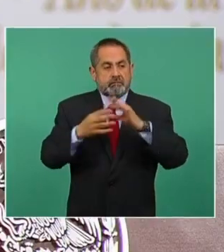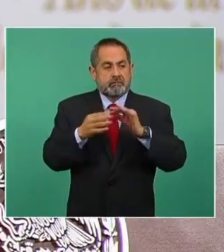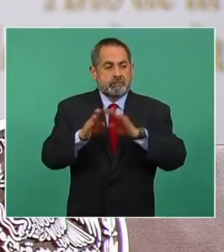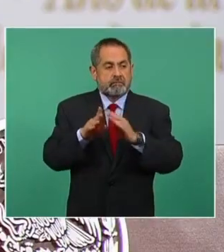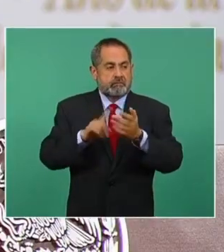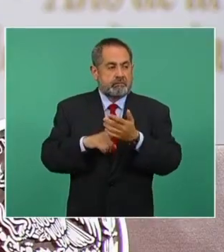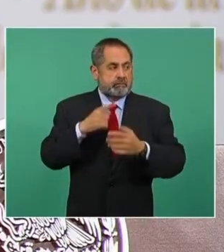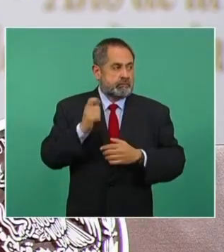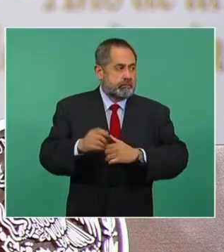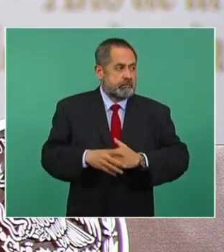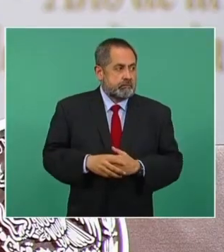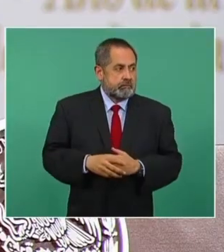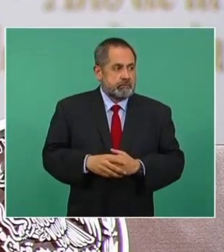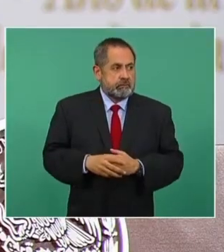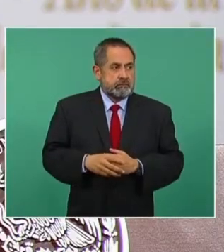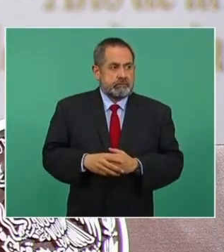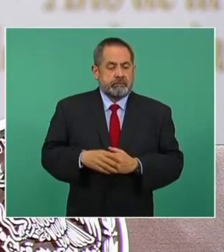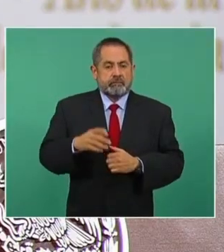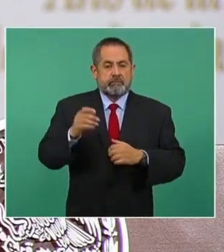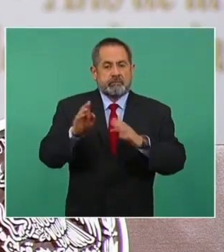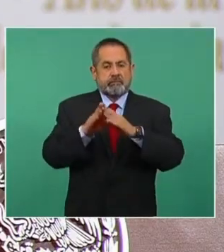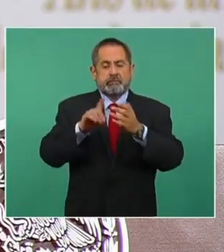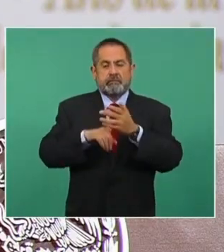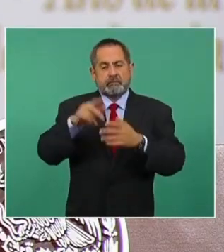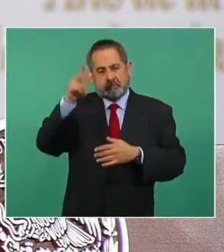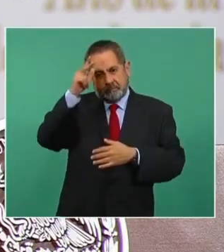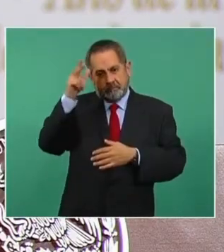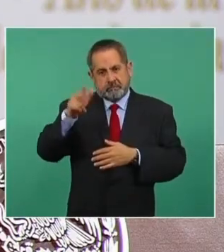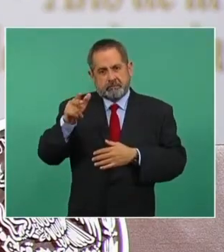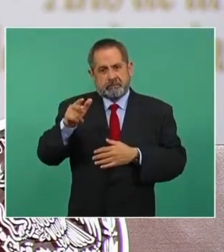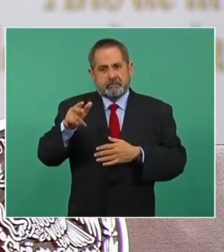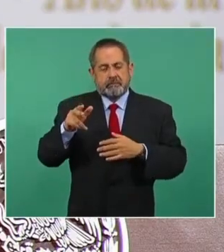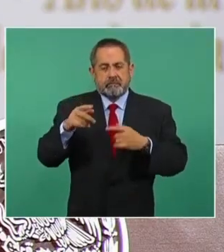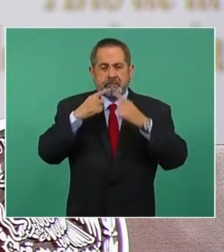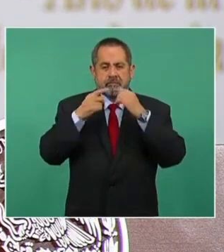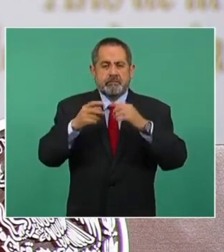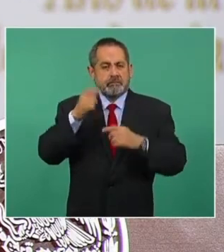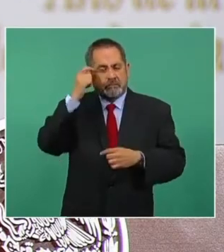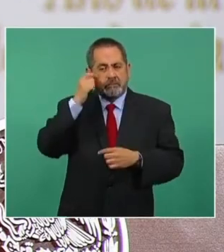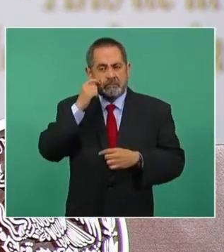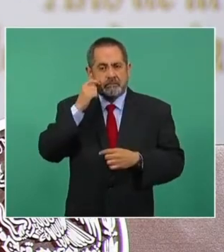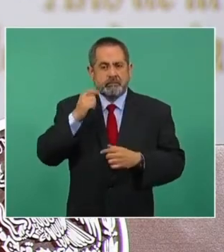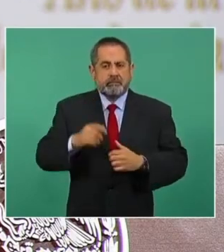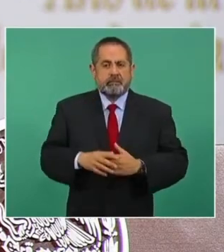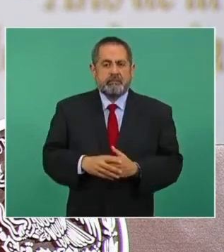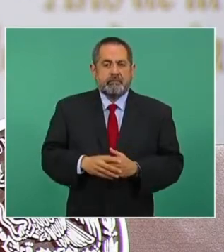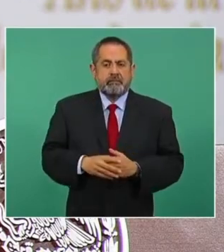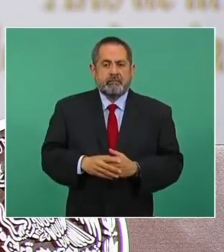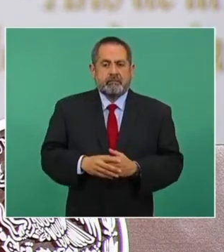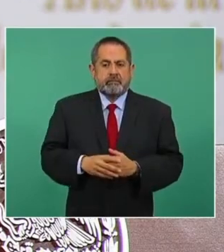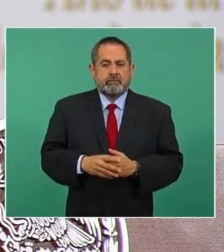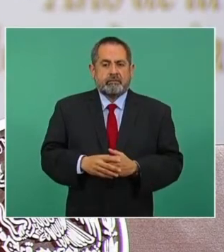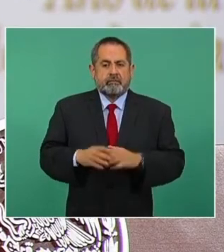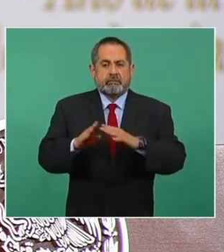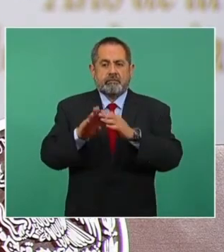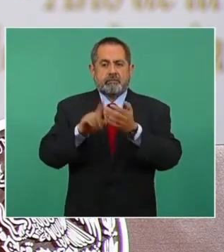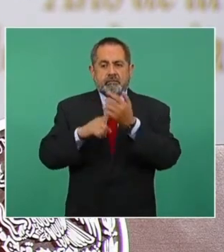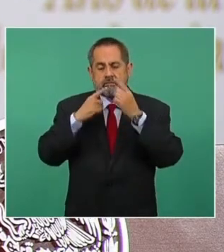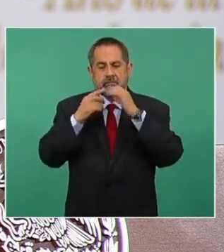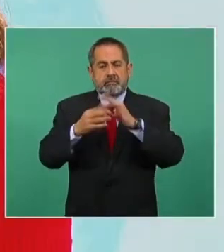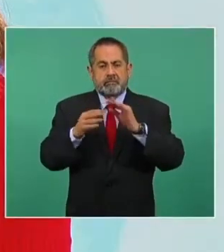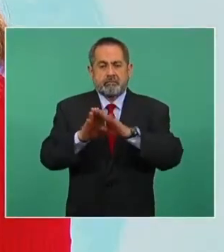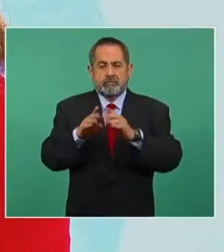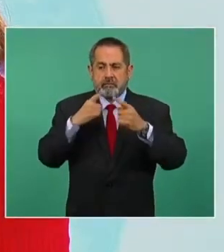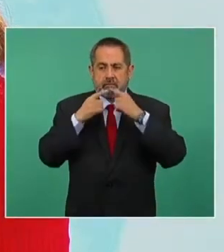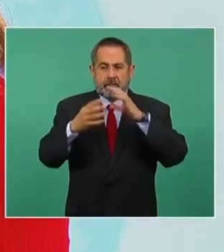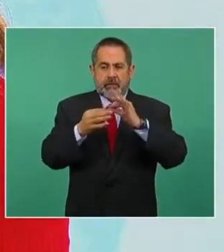parte central las efigies de perfil de Miguel Hidalgo, José María Morelos y Vicente Guerrero, a la izquierda el perfil